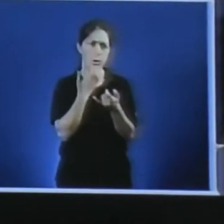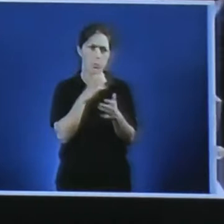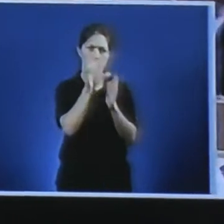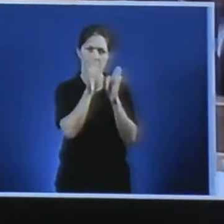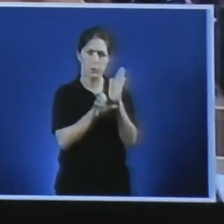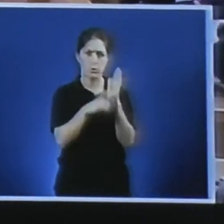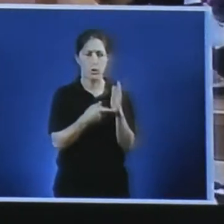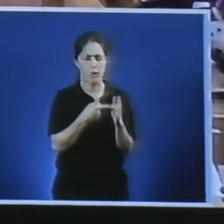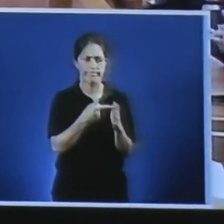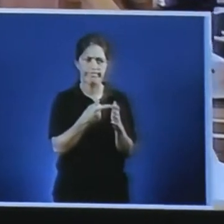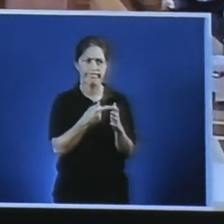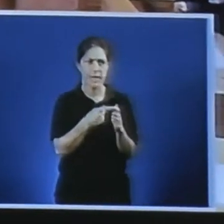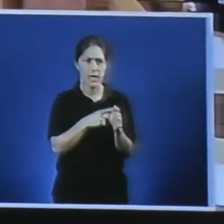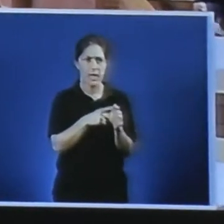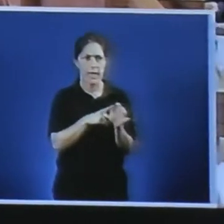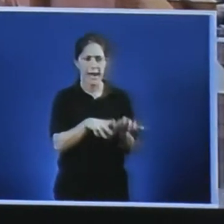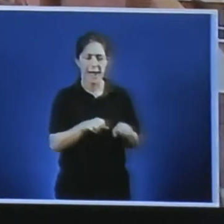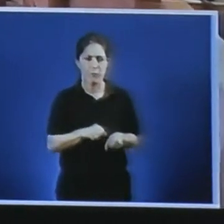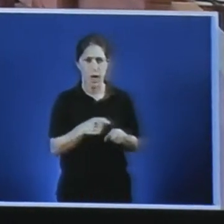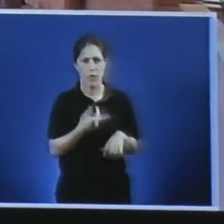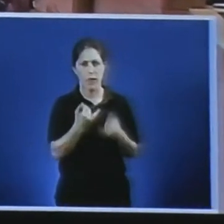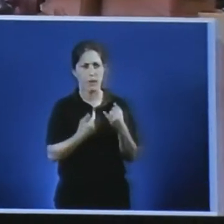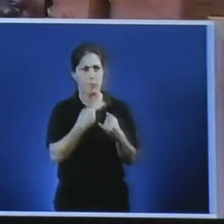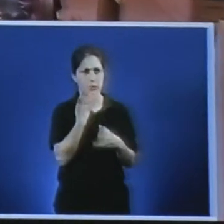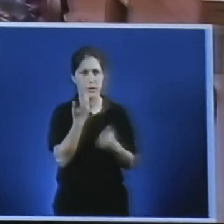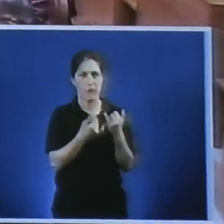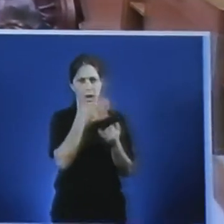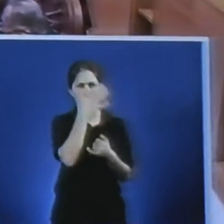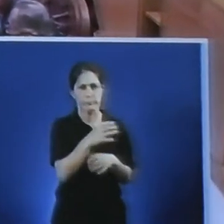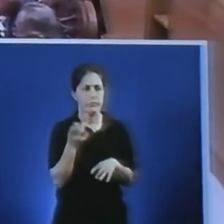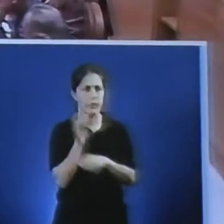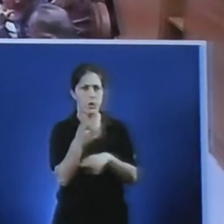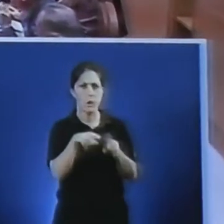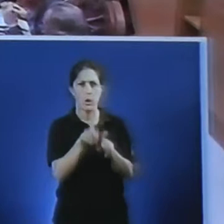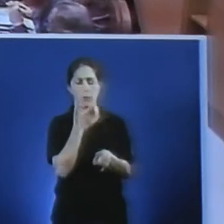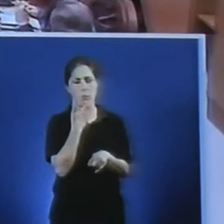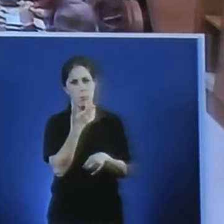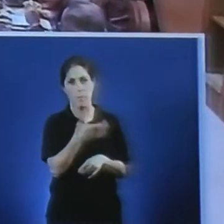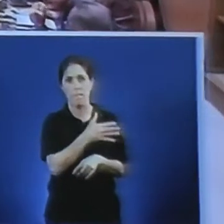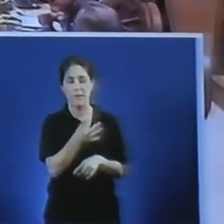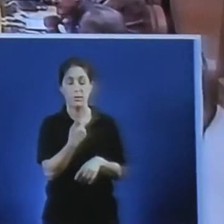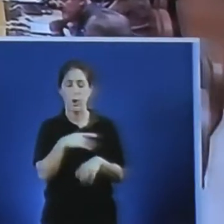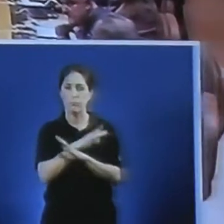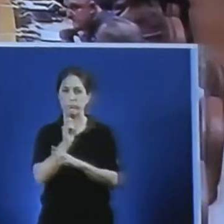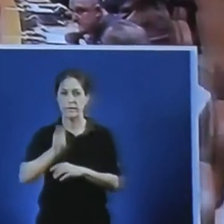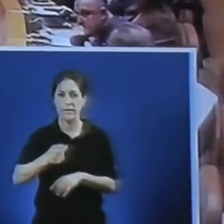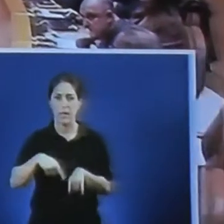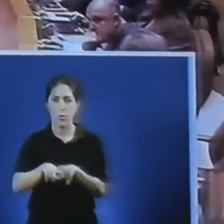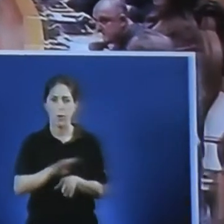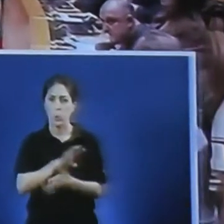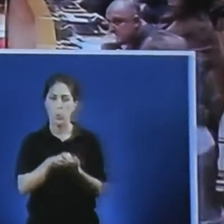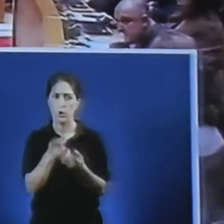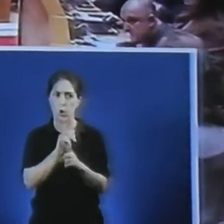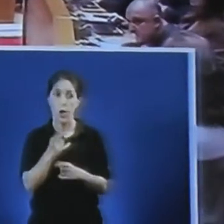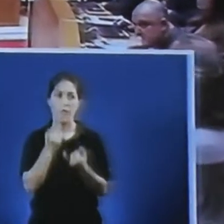una vez usado se ve bajo la resolución peli notificarlo bajas agravando simples impuestos en la sentencia del tribunal militar de rabat